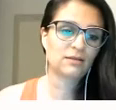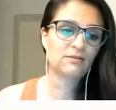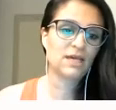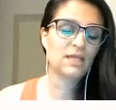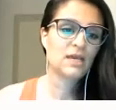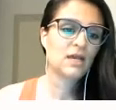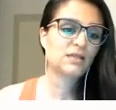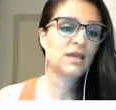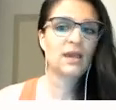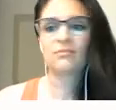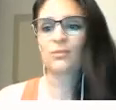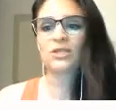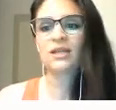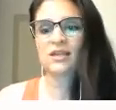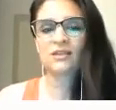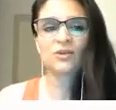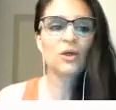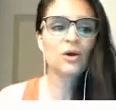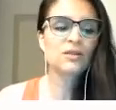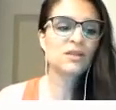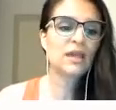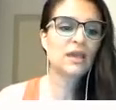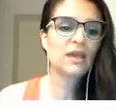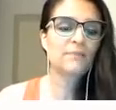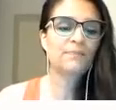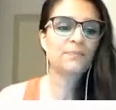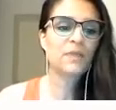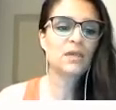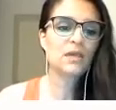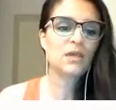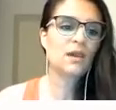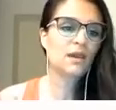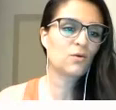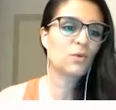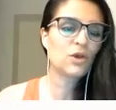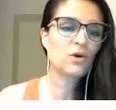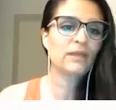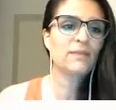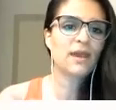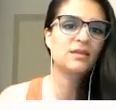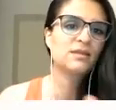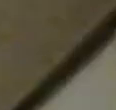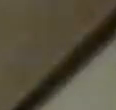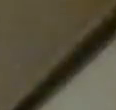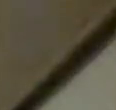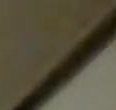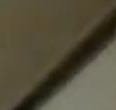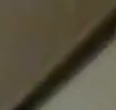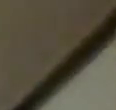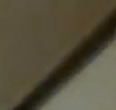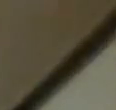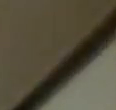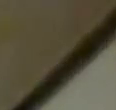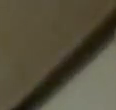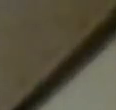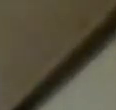coordinando la actividad. Así que muchas gracias a todos y como dijo Edme, este live queda